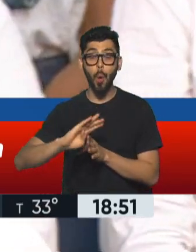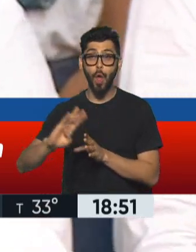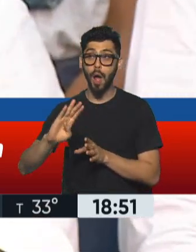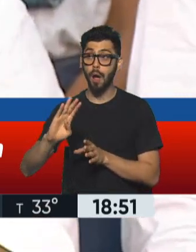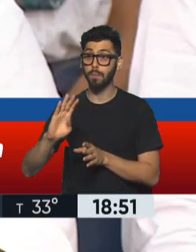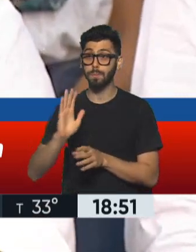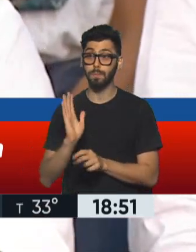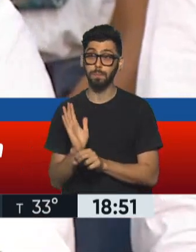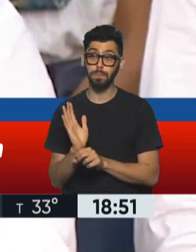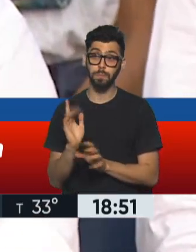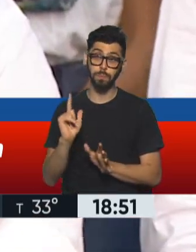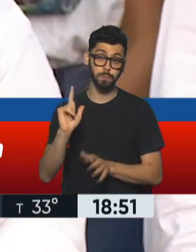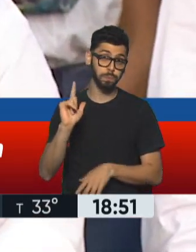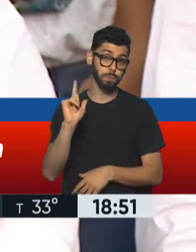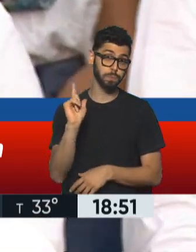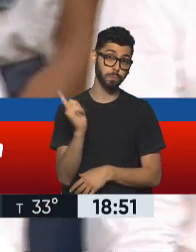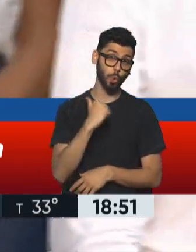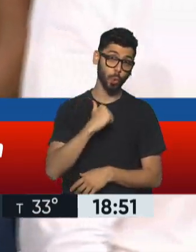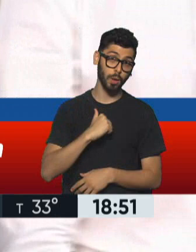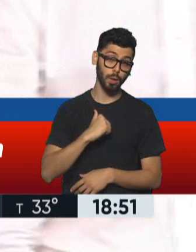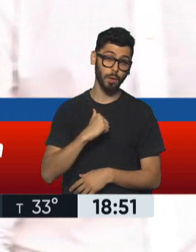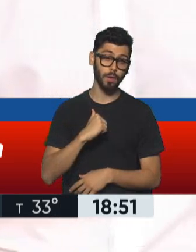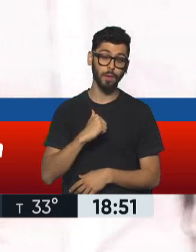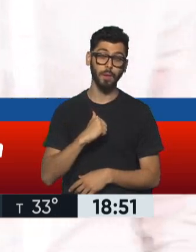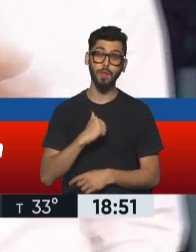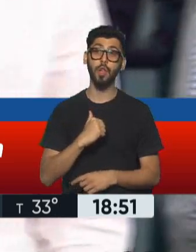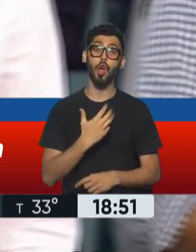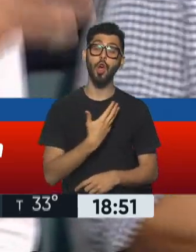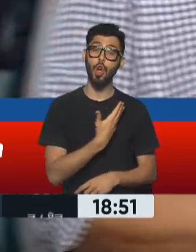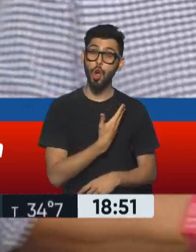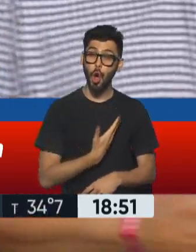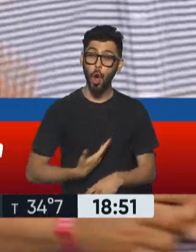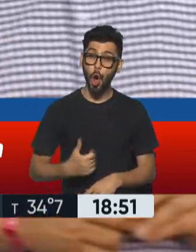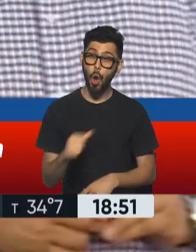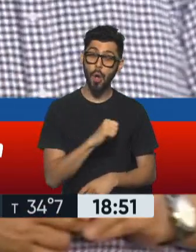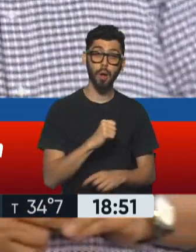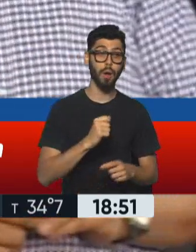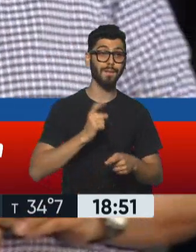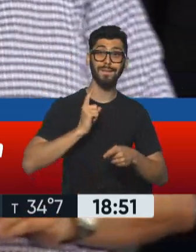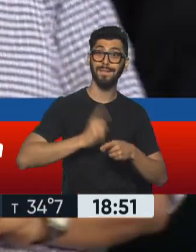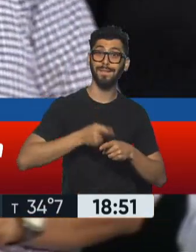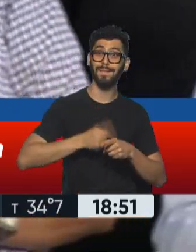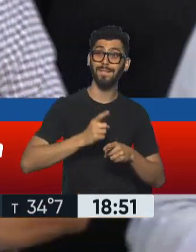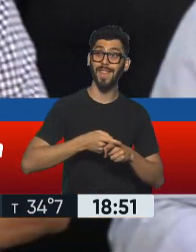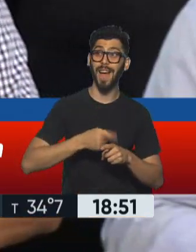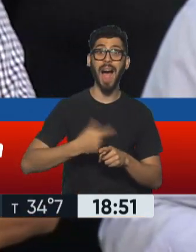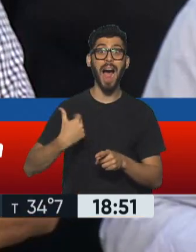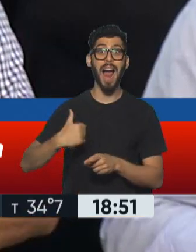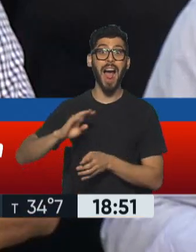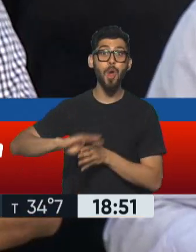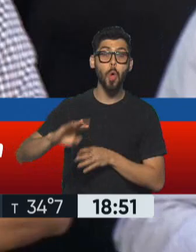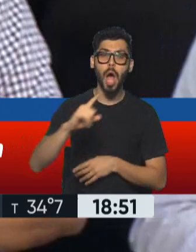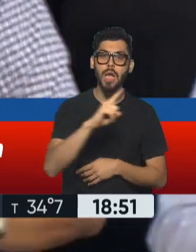insólita. Tuvimos un gobierno que festejó haber endeudado a la Argentina durante 100 años